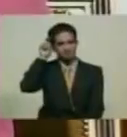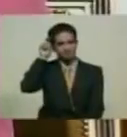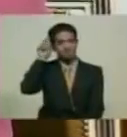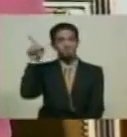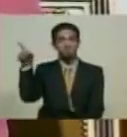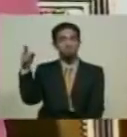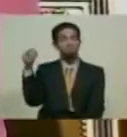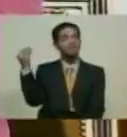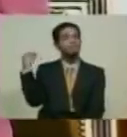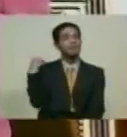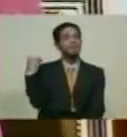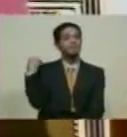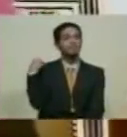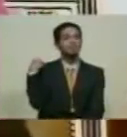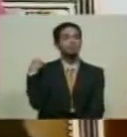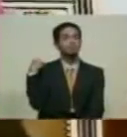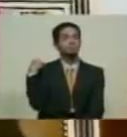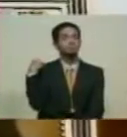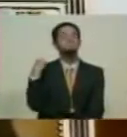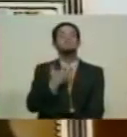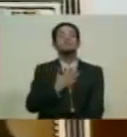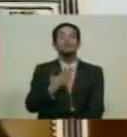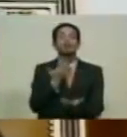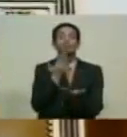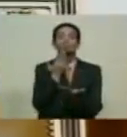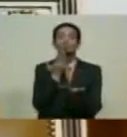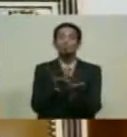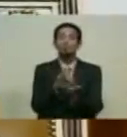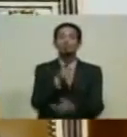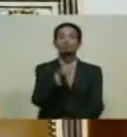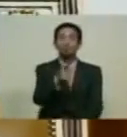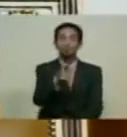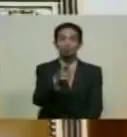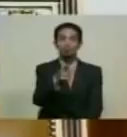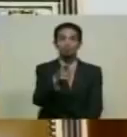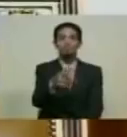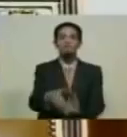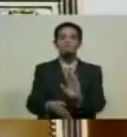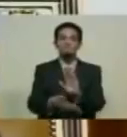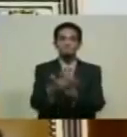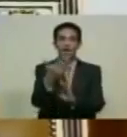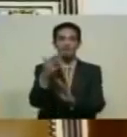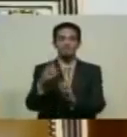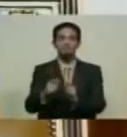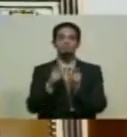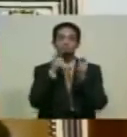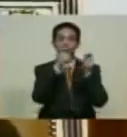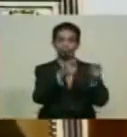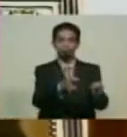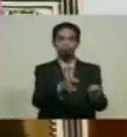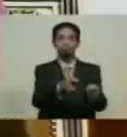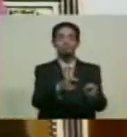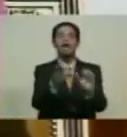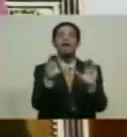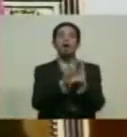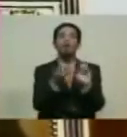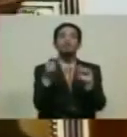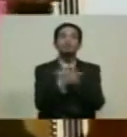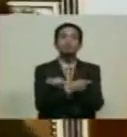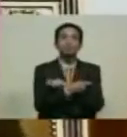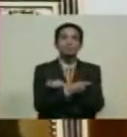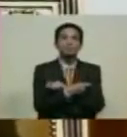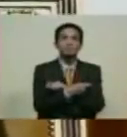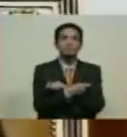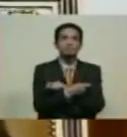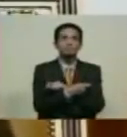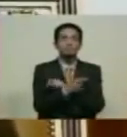dijo, quiero proponerte para que vayas a la Asamblea Constituyente. Fue